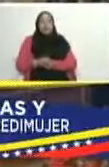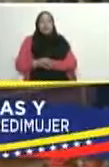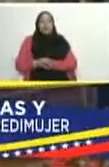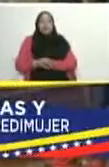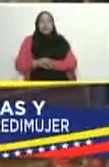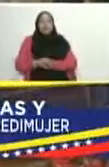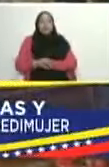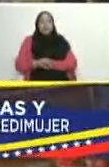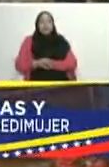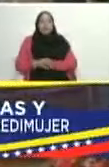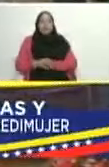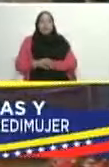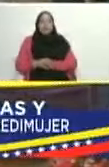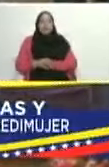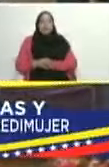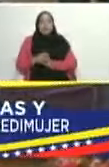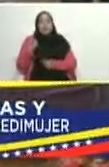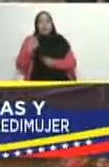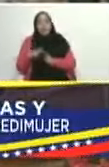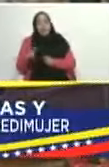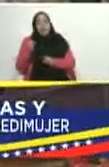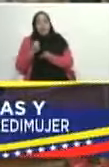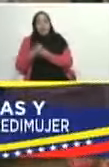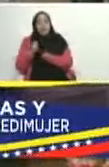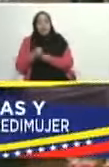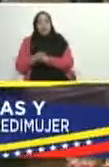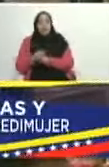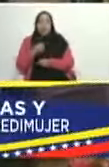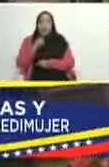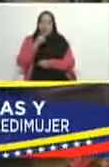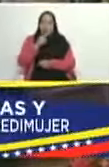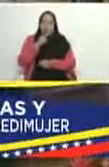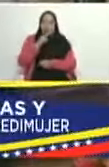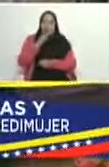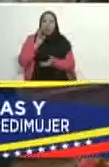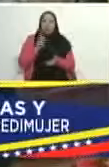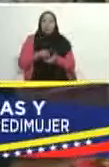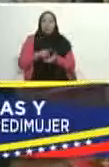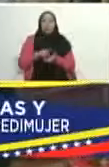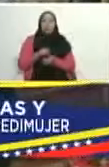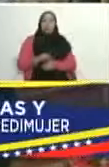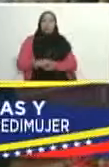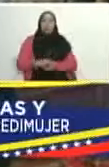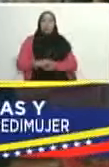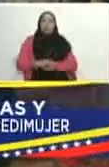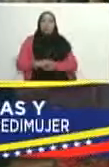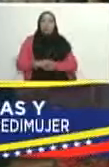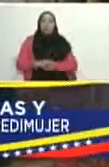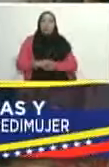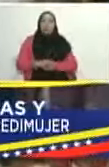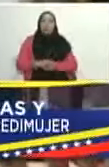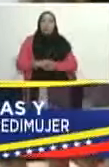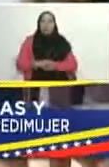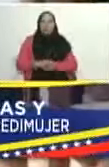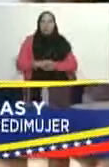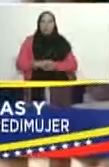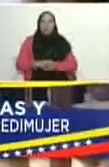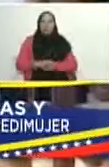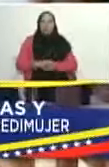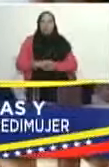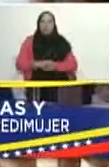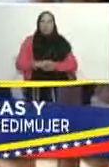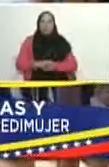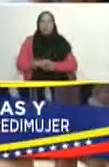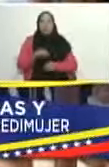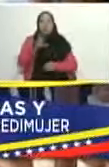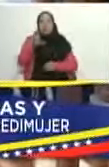Unas cosas las compro ya hechas y otras cosas como manualidades que también las hago. O sea que, ¿qué edad tienes tú? Yo tengo 30.